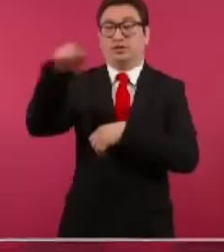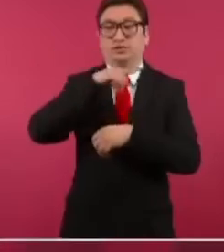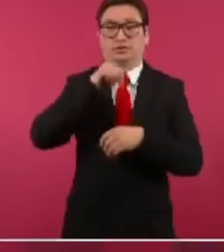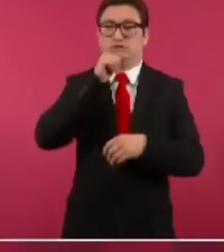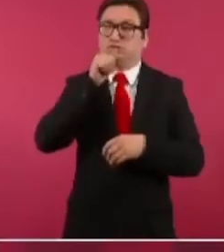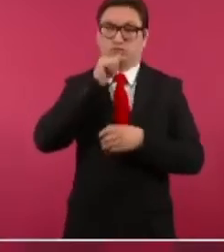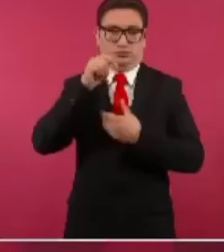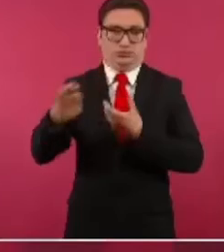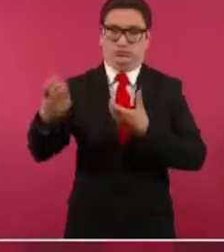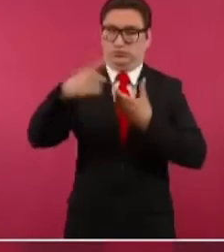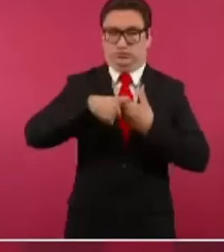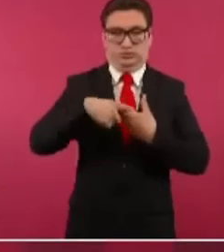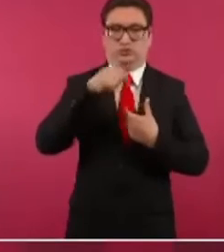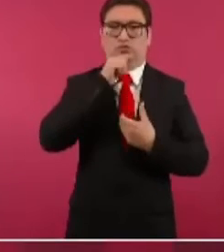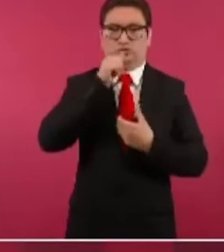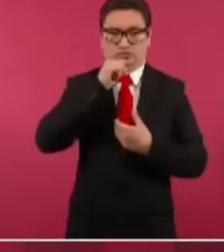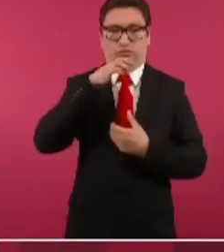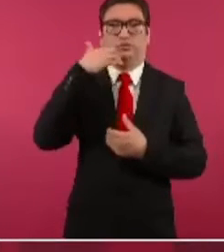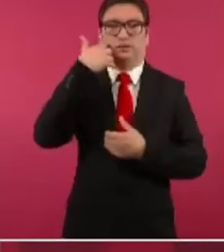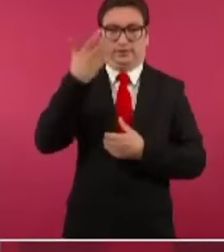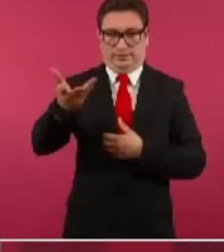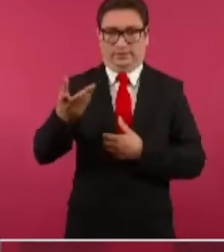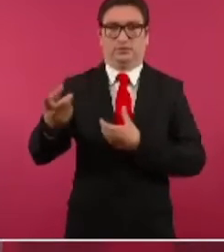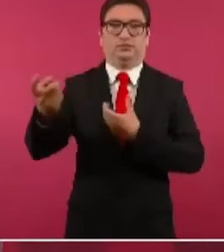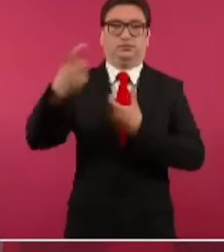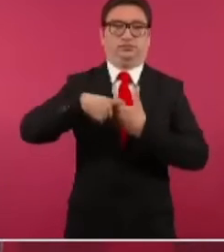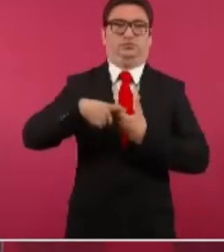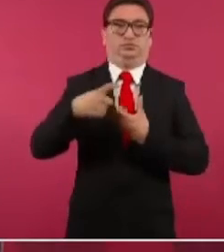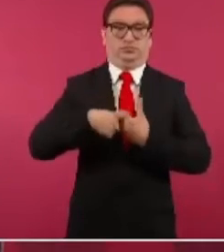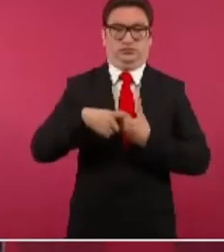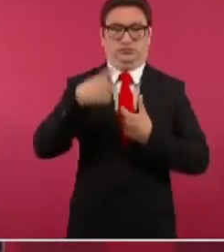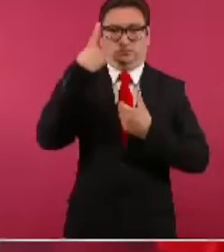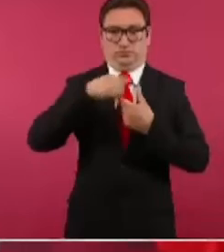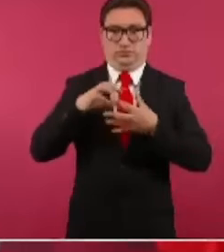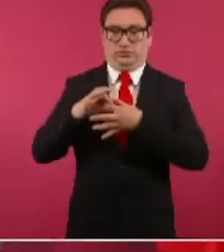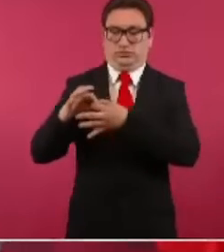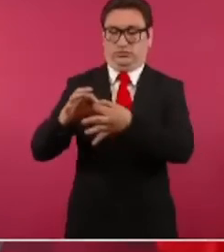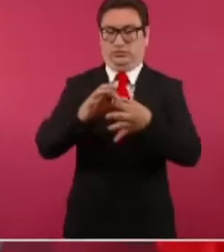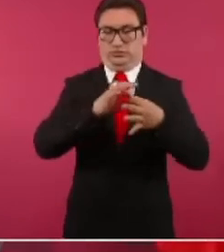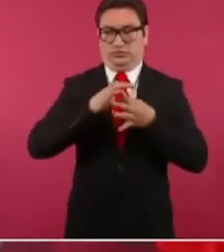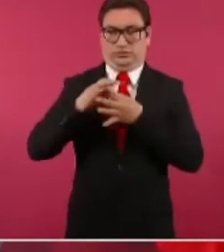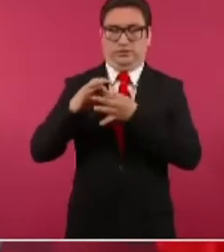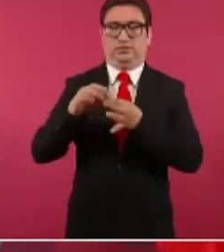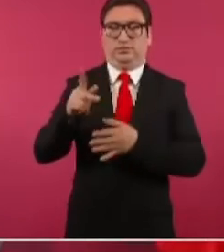queremos que ingrese a la Alianza del Pacífico.